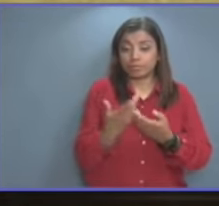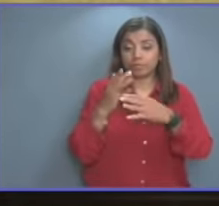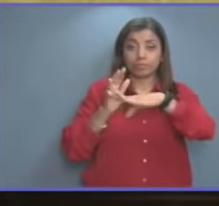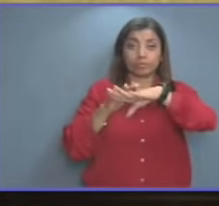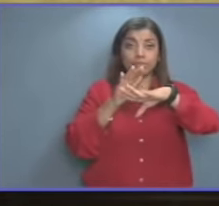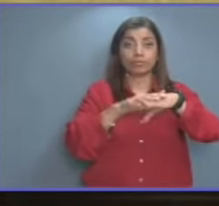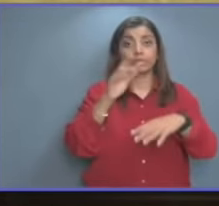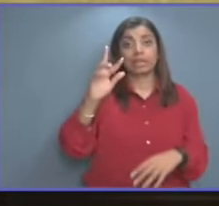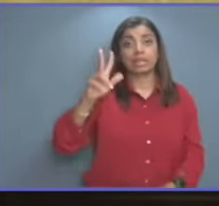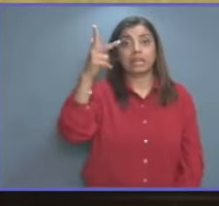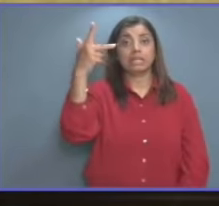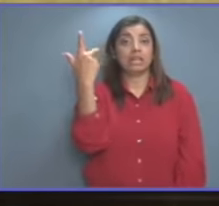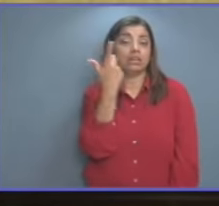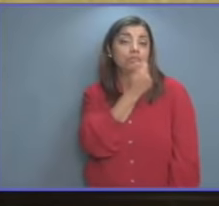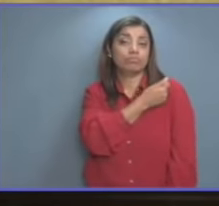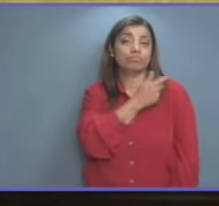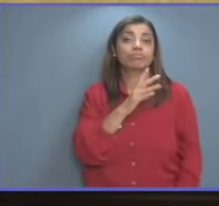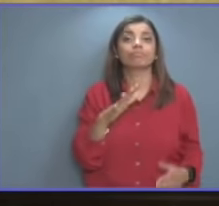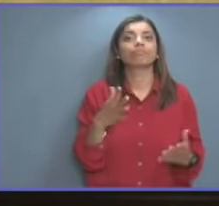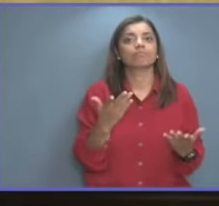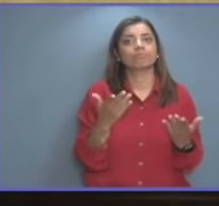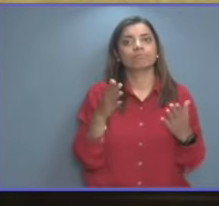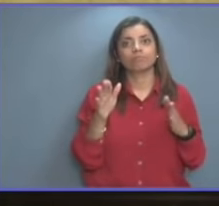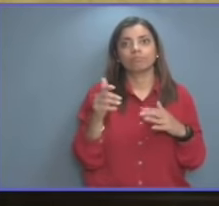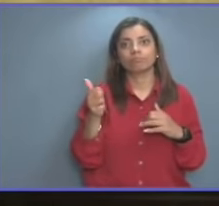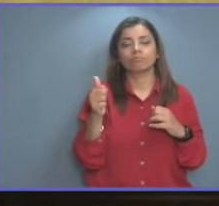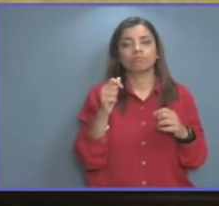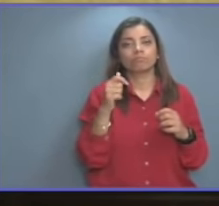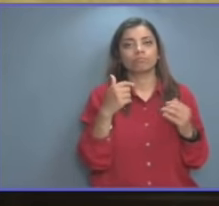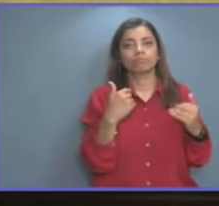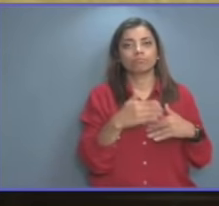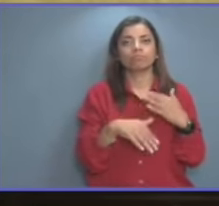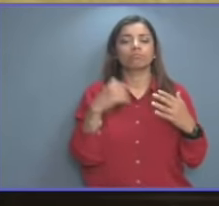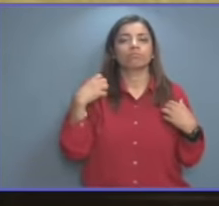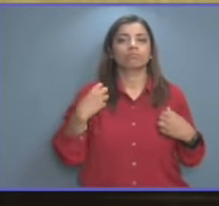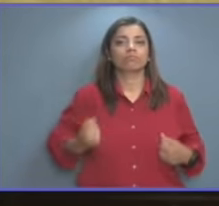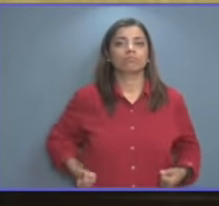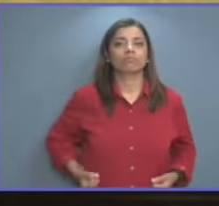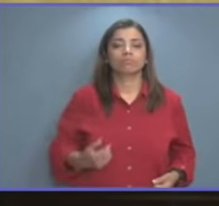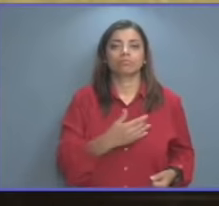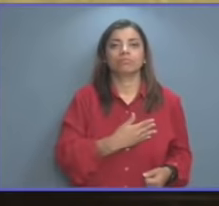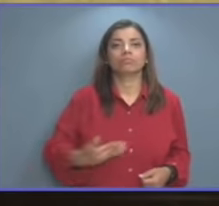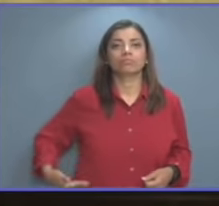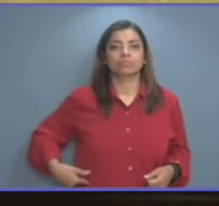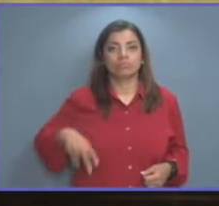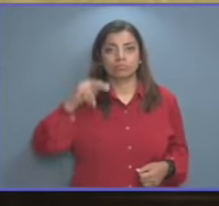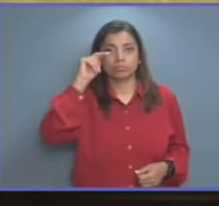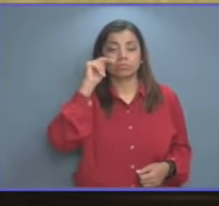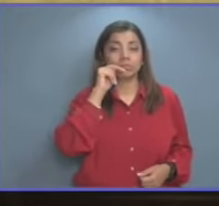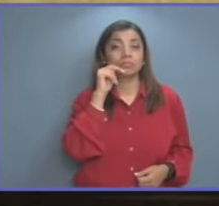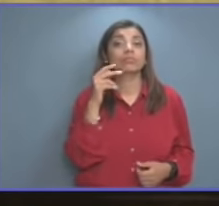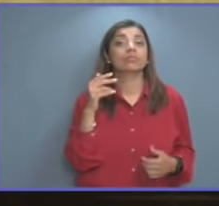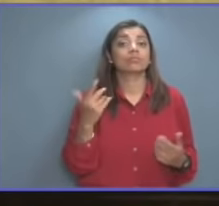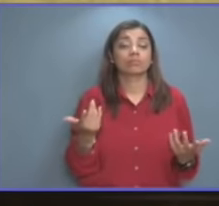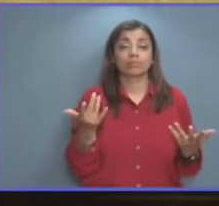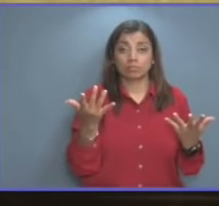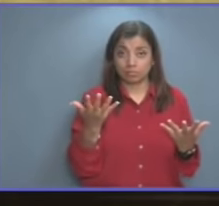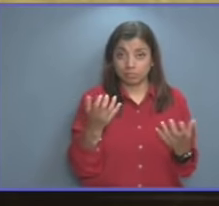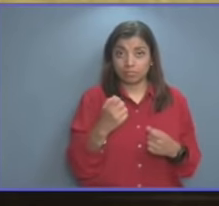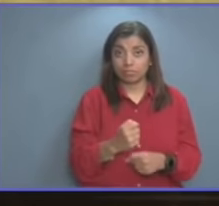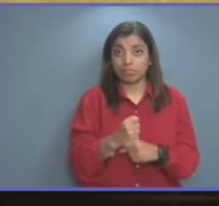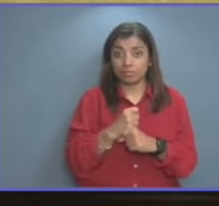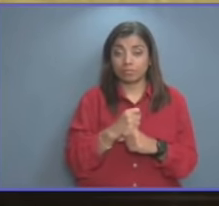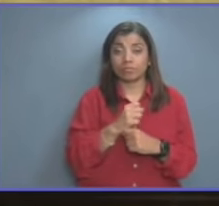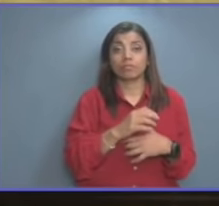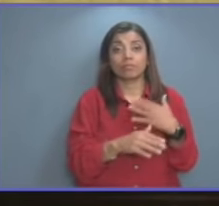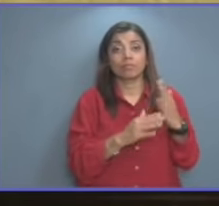contra el comino 19 esto gracias a las acciones implementadas por el gobierno del presidente nadie bucle que busca garantizar